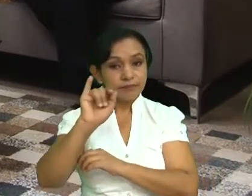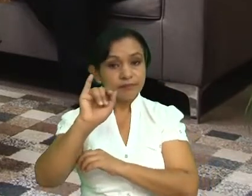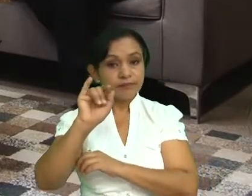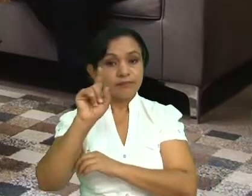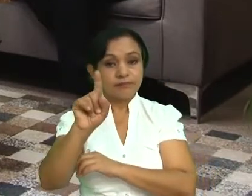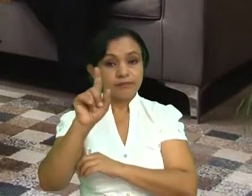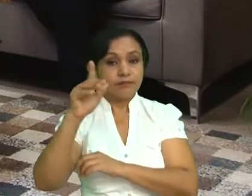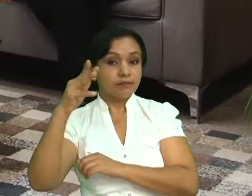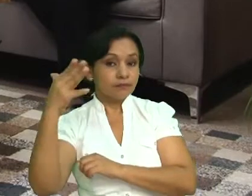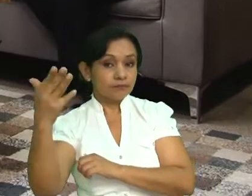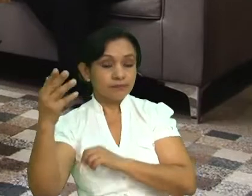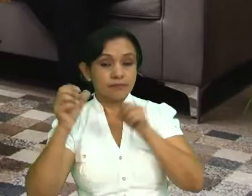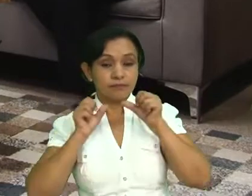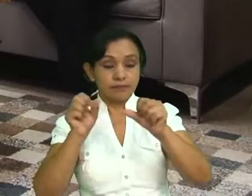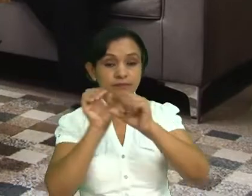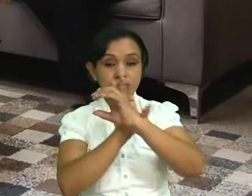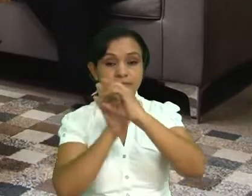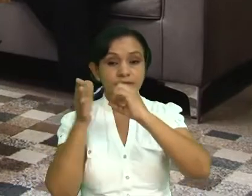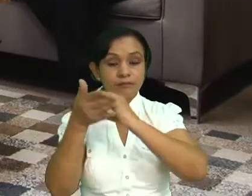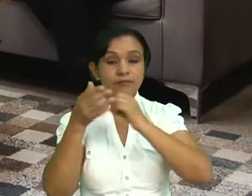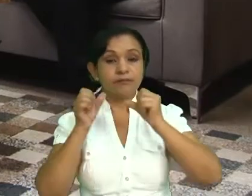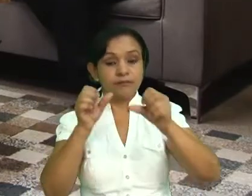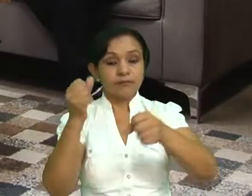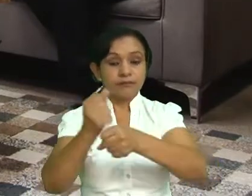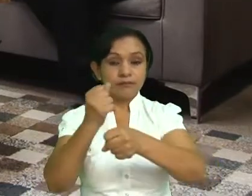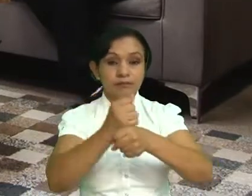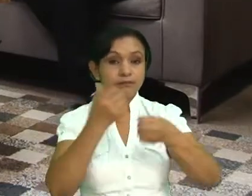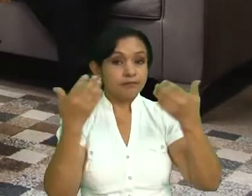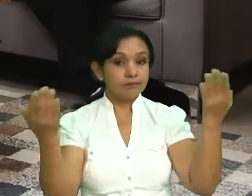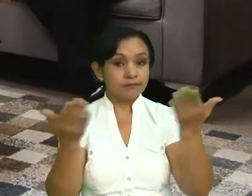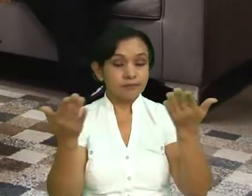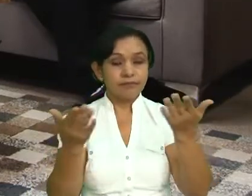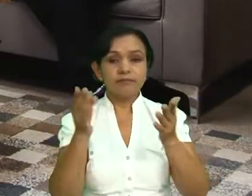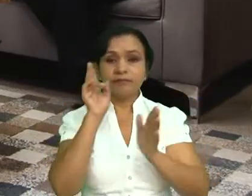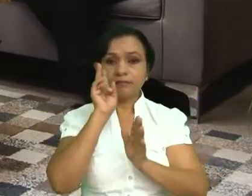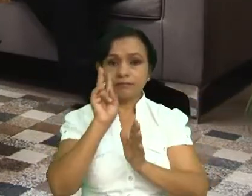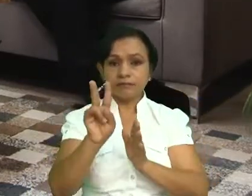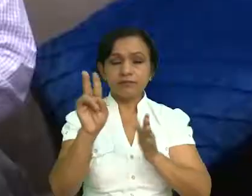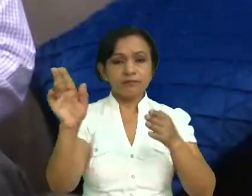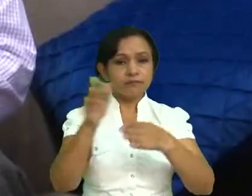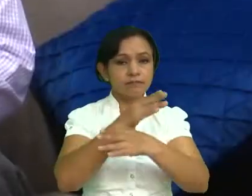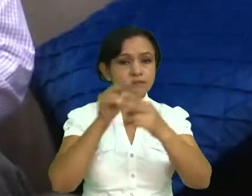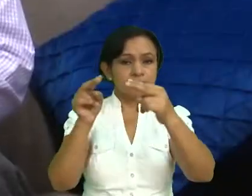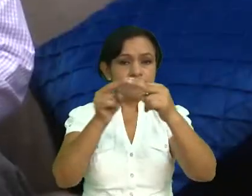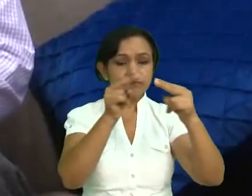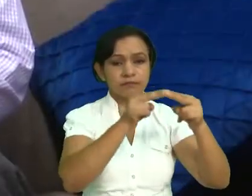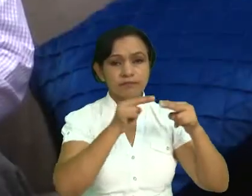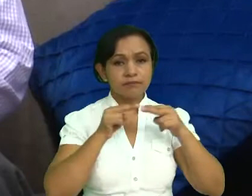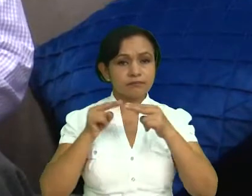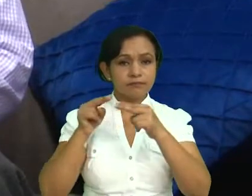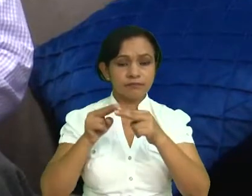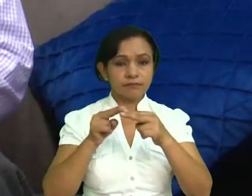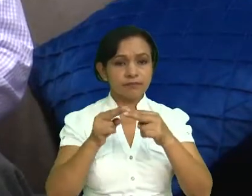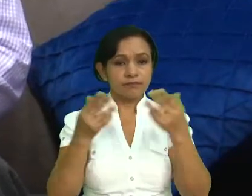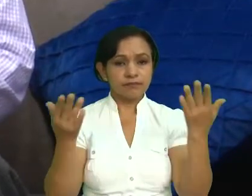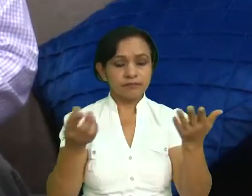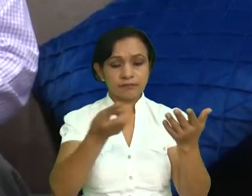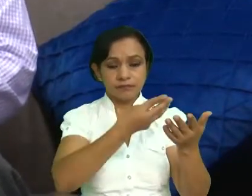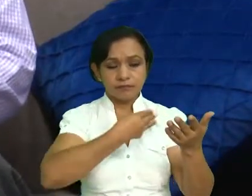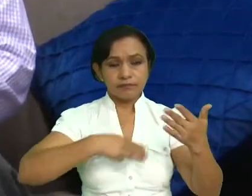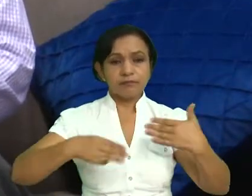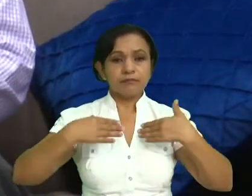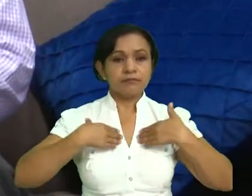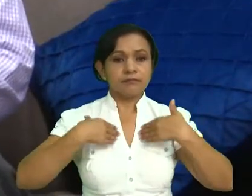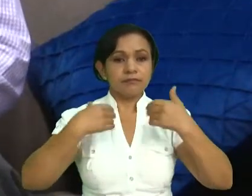para que puedan continuar ejerciendo sus labores. Y dentro de esa dinámica hemos visto una articulación bastante importante del Ministerio de